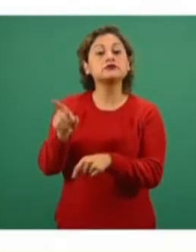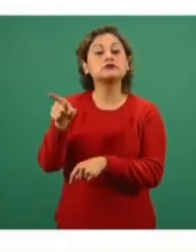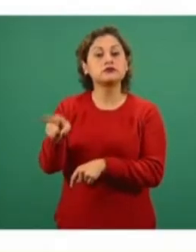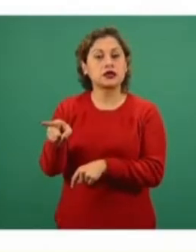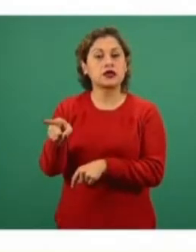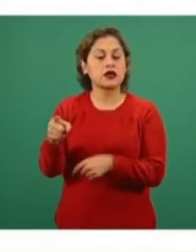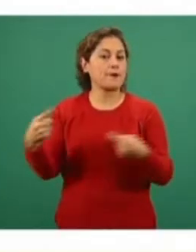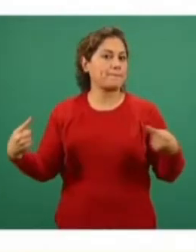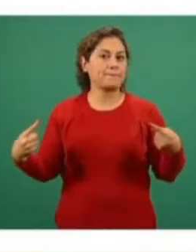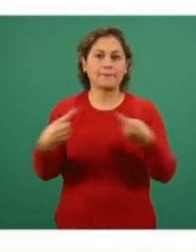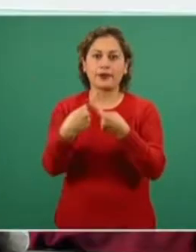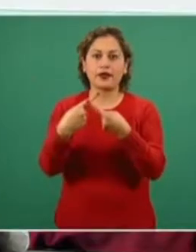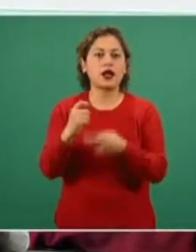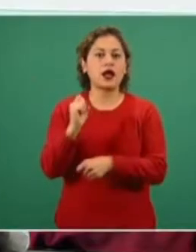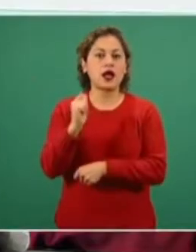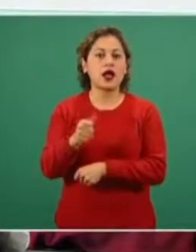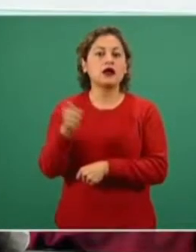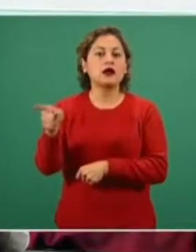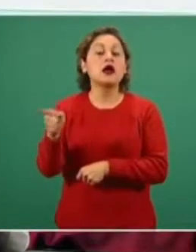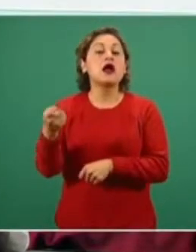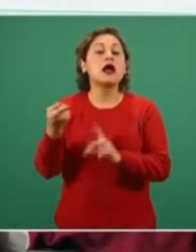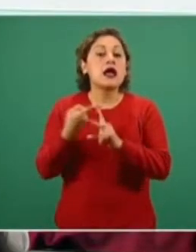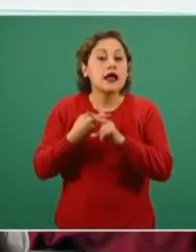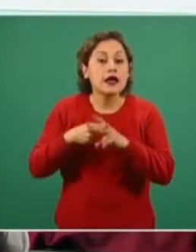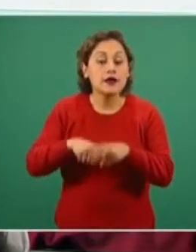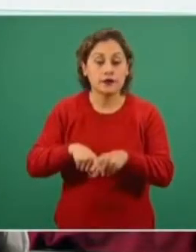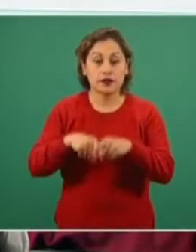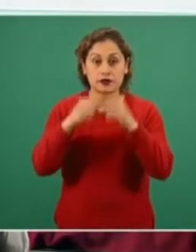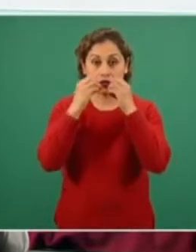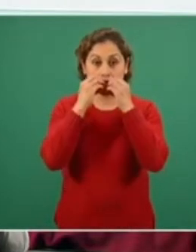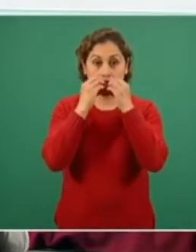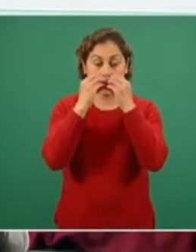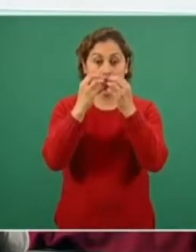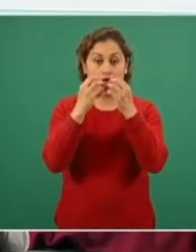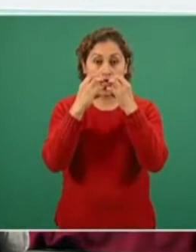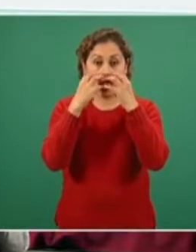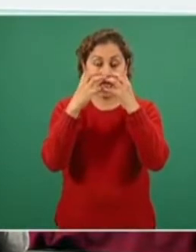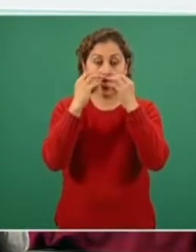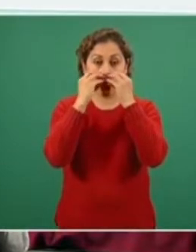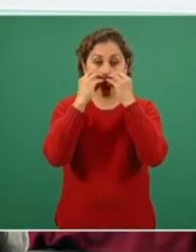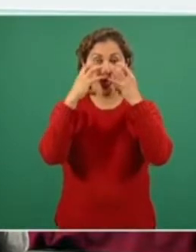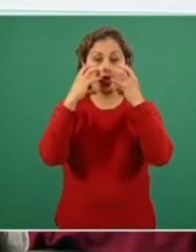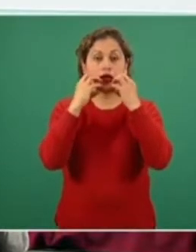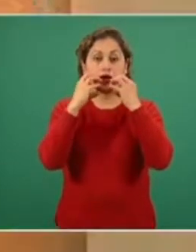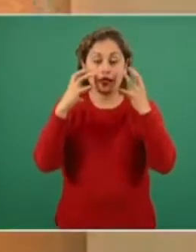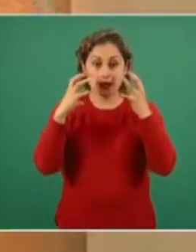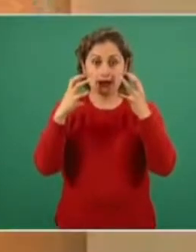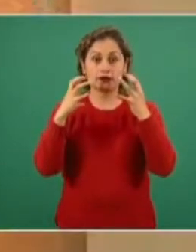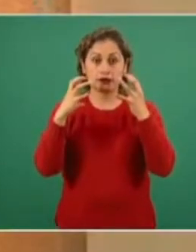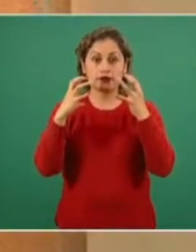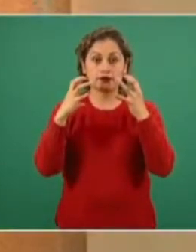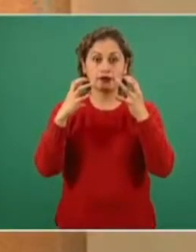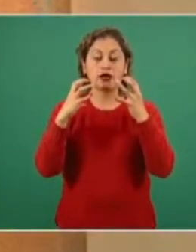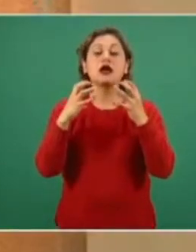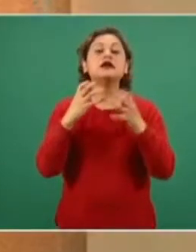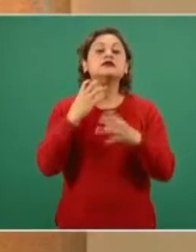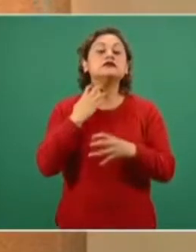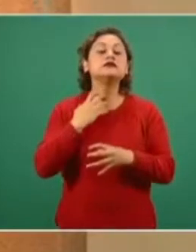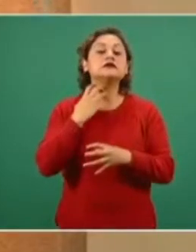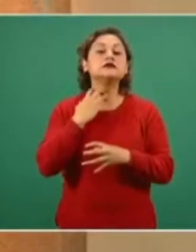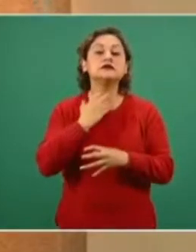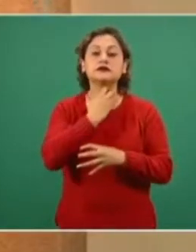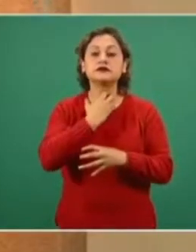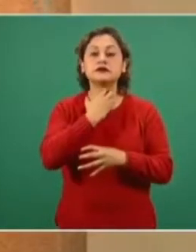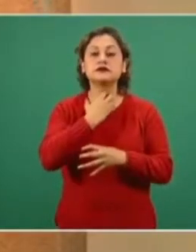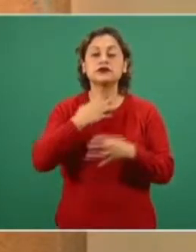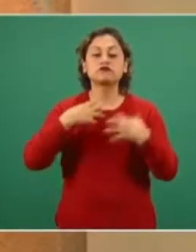reacción alérgica caracterizada por hinchazón de la lengua, labios, rash en cuello y pecho.